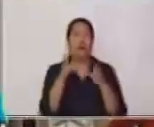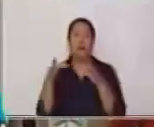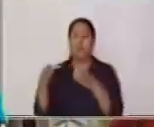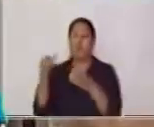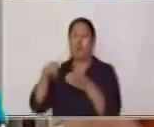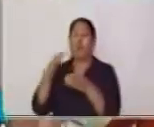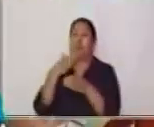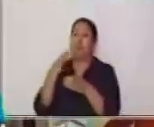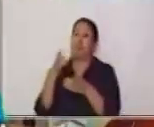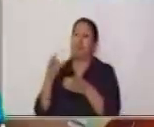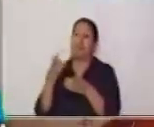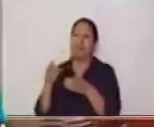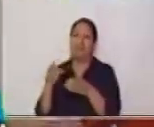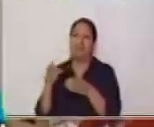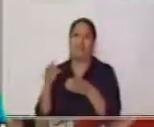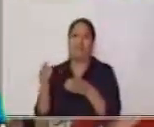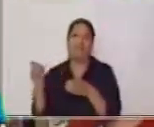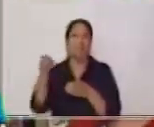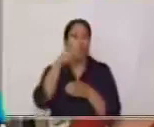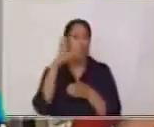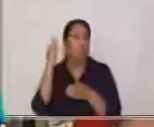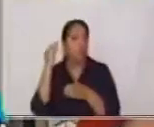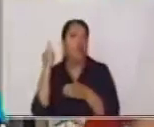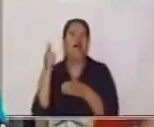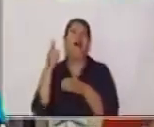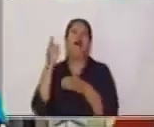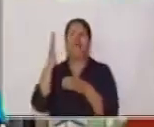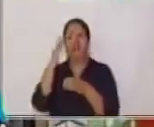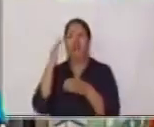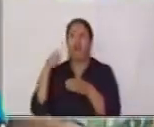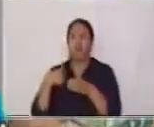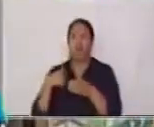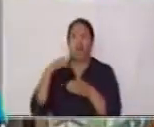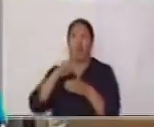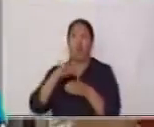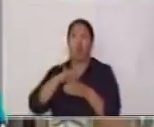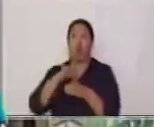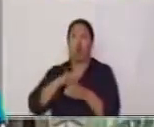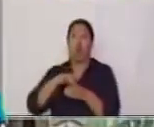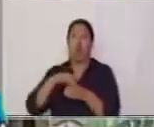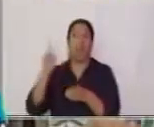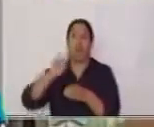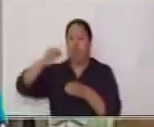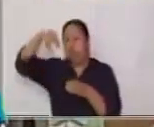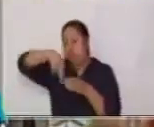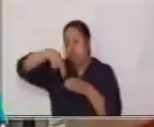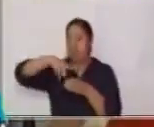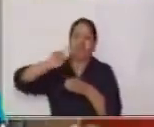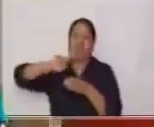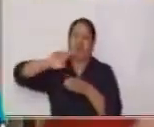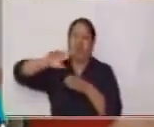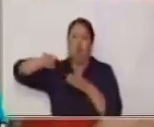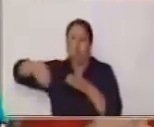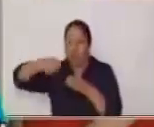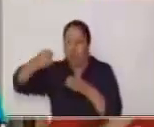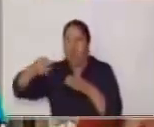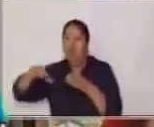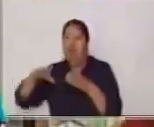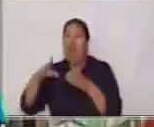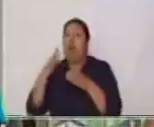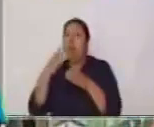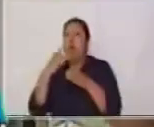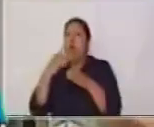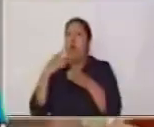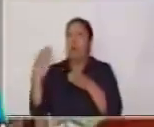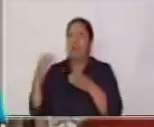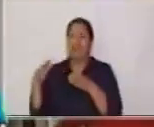sabor exquisito. Yo toqué, sí, por supuesto, tal vez no lo tocaste, pero sentiste que estaba muy caliente, porque el